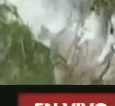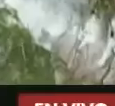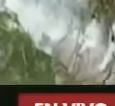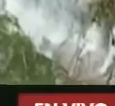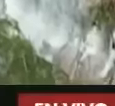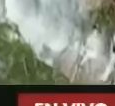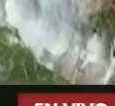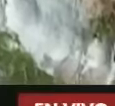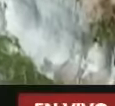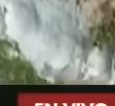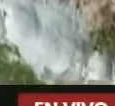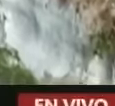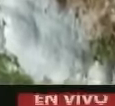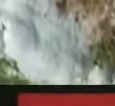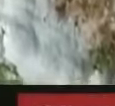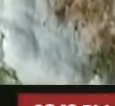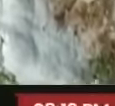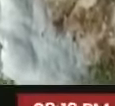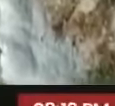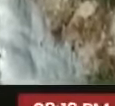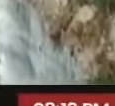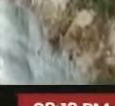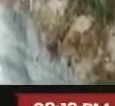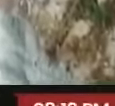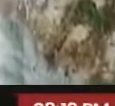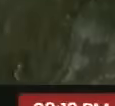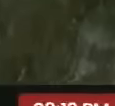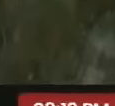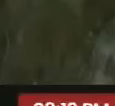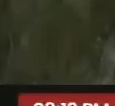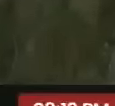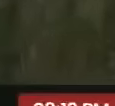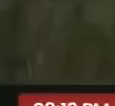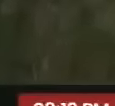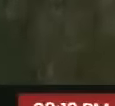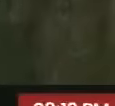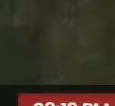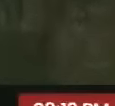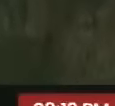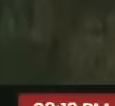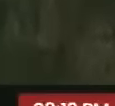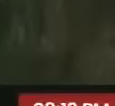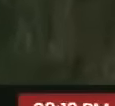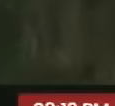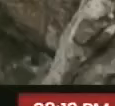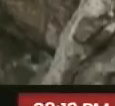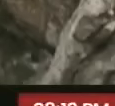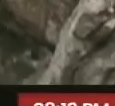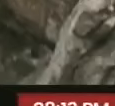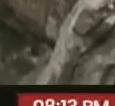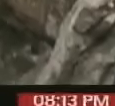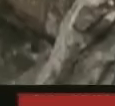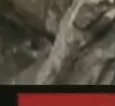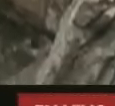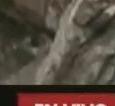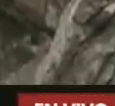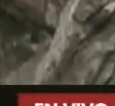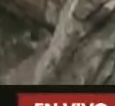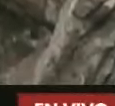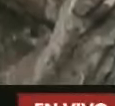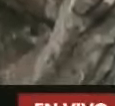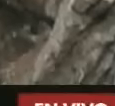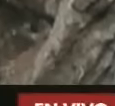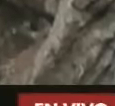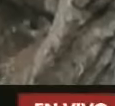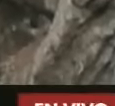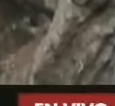Al pasar los siete pasos del río Guarapiche, se llega a la majestuosidad de las dos grandes montañas que es parte del